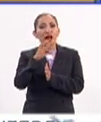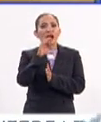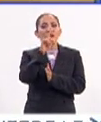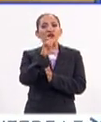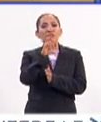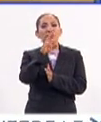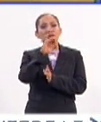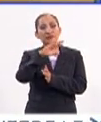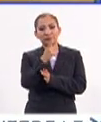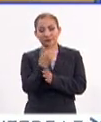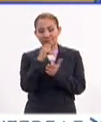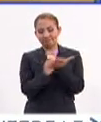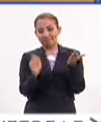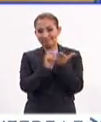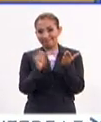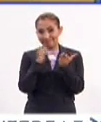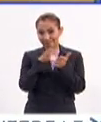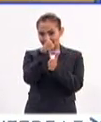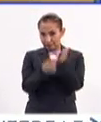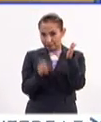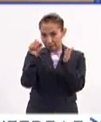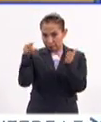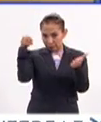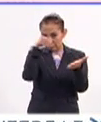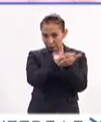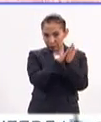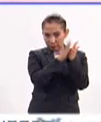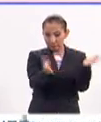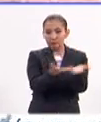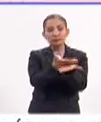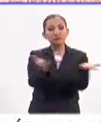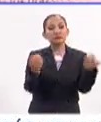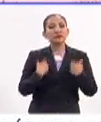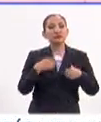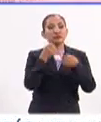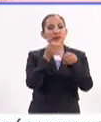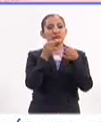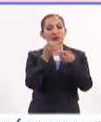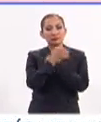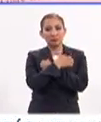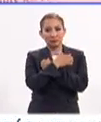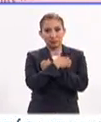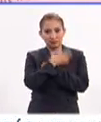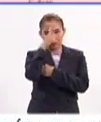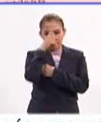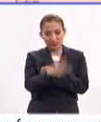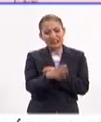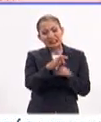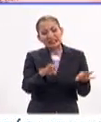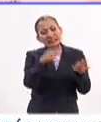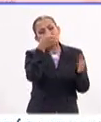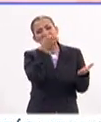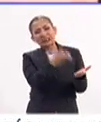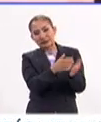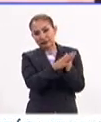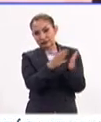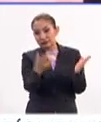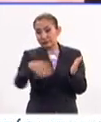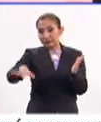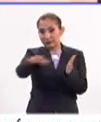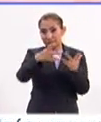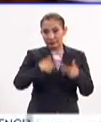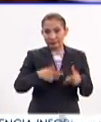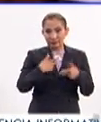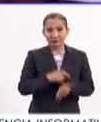Florencia Sánchez, relatora y realizadora de un capítulo de la obra, comparte con la Agencia Informativa de Educación de México la importancia de este libro para